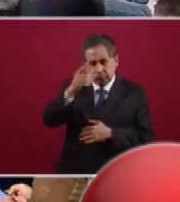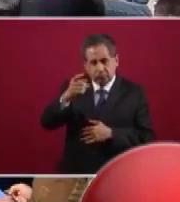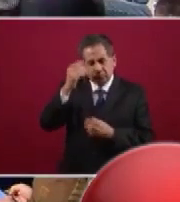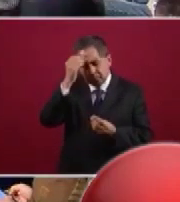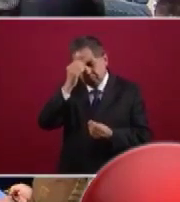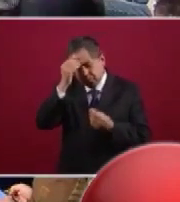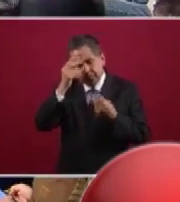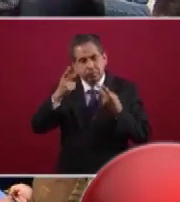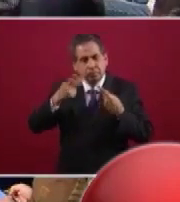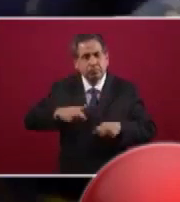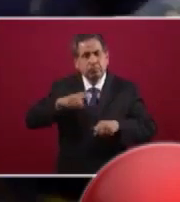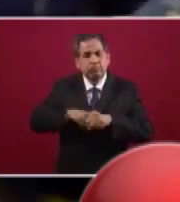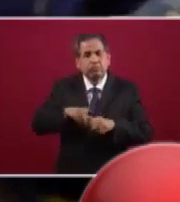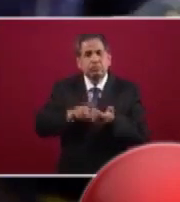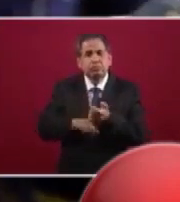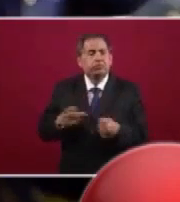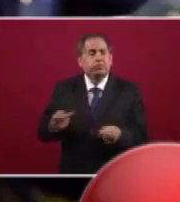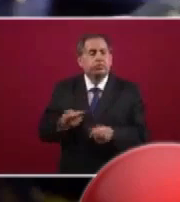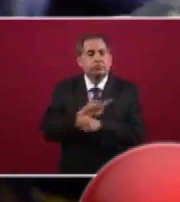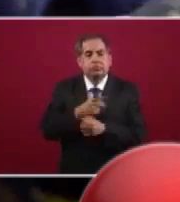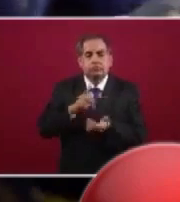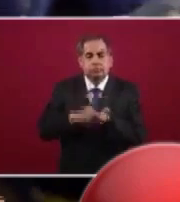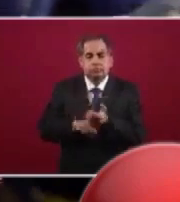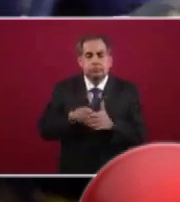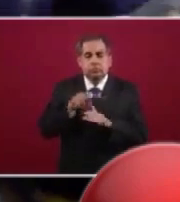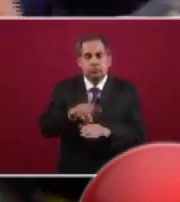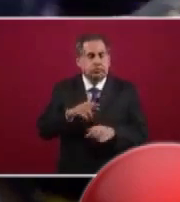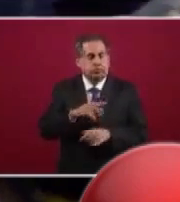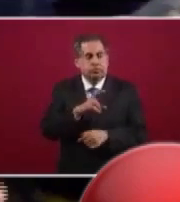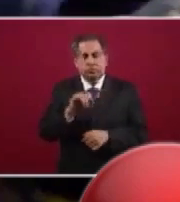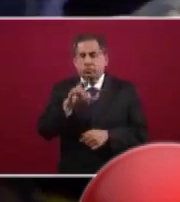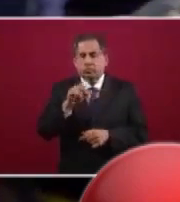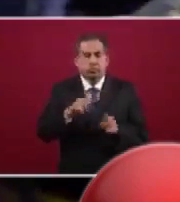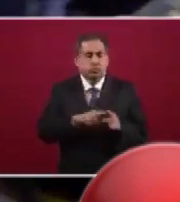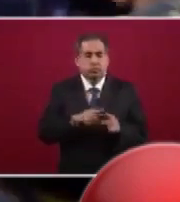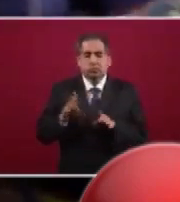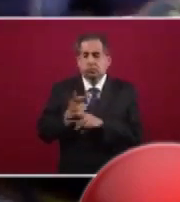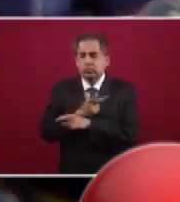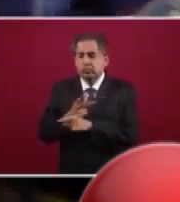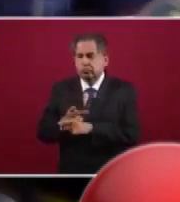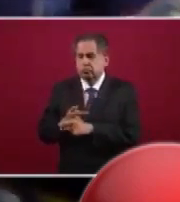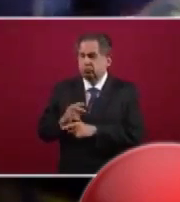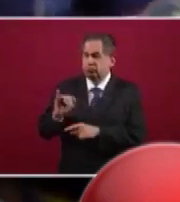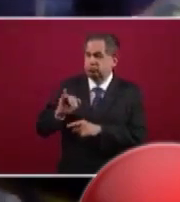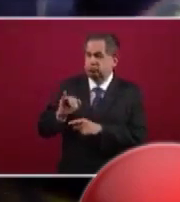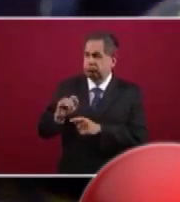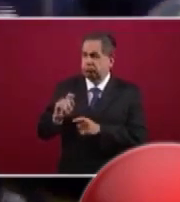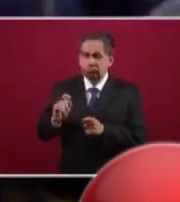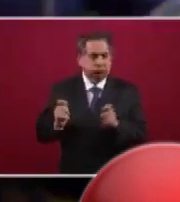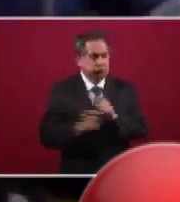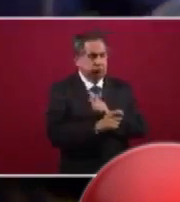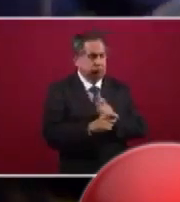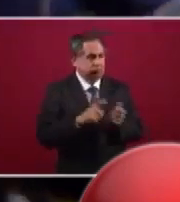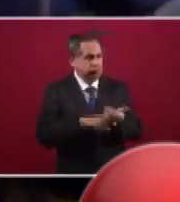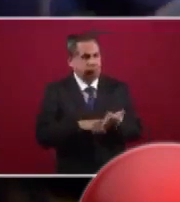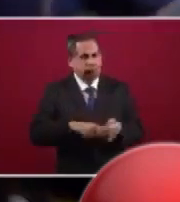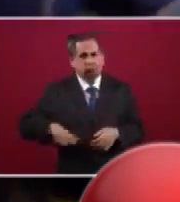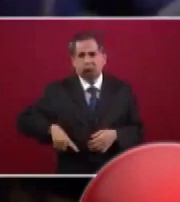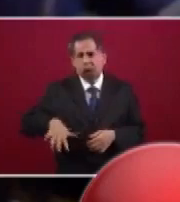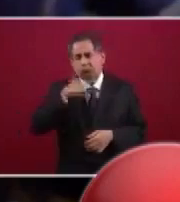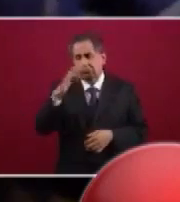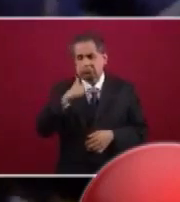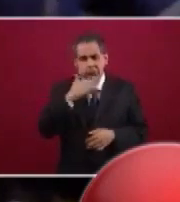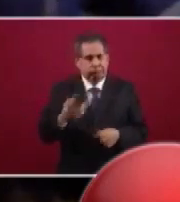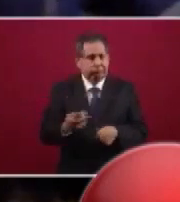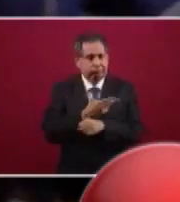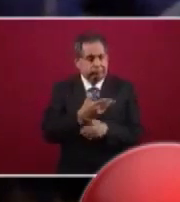reflexión personal sobre lo que ha sucedido con Rosario Robles, cómo pasó de la izquierda a uno de los gobiernos más corruptos de los últimos años y